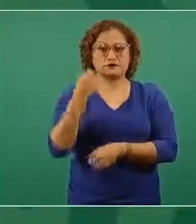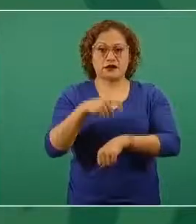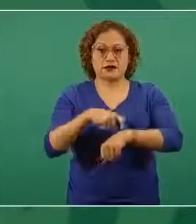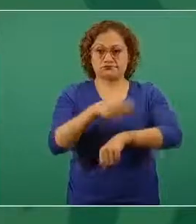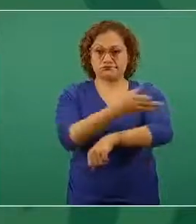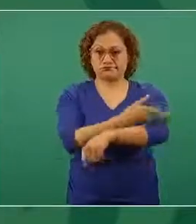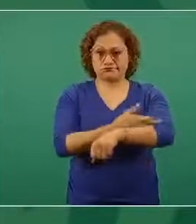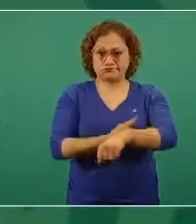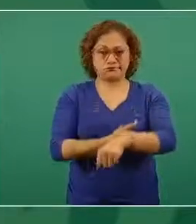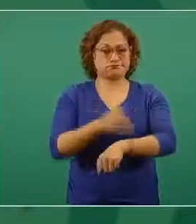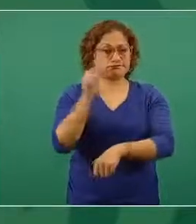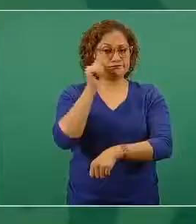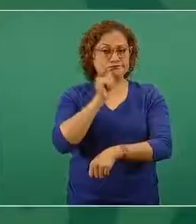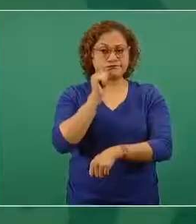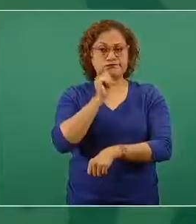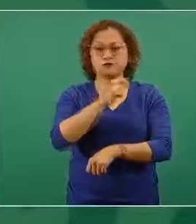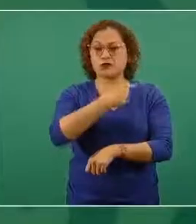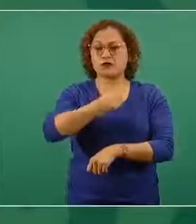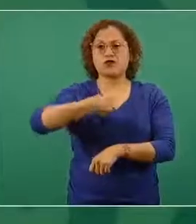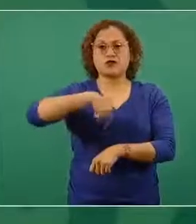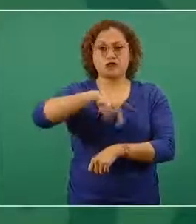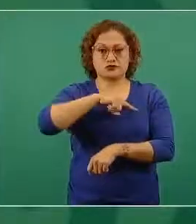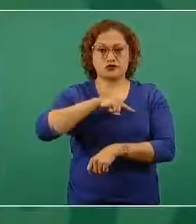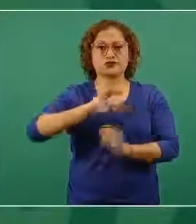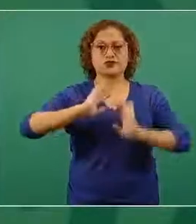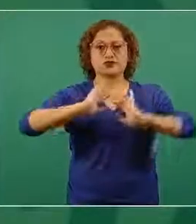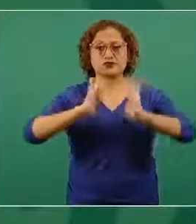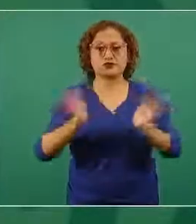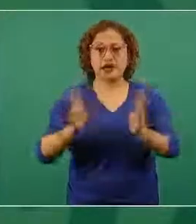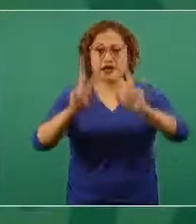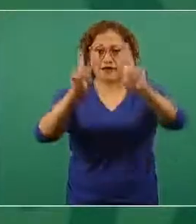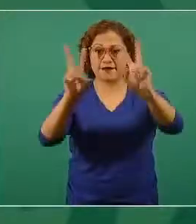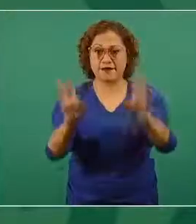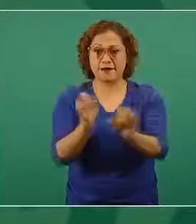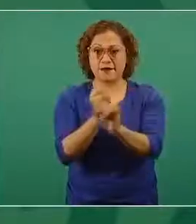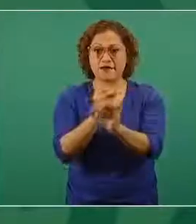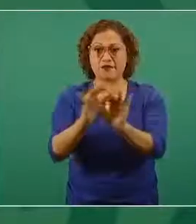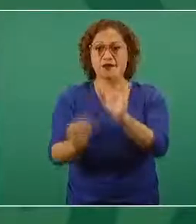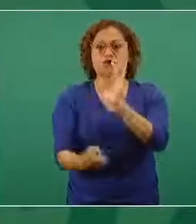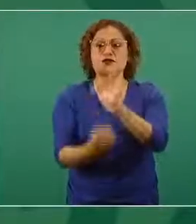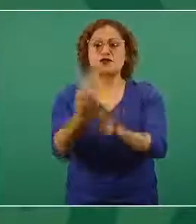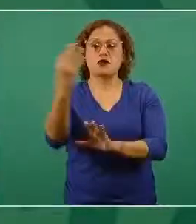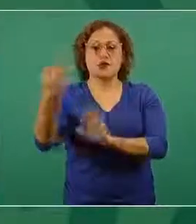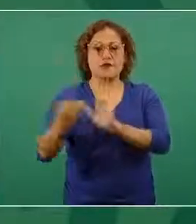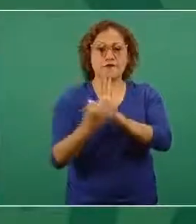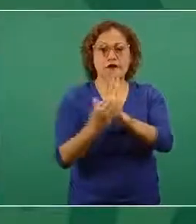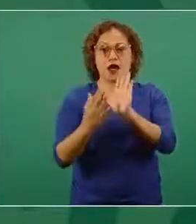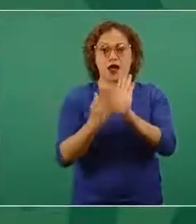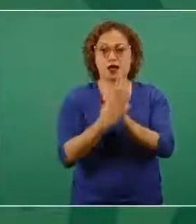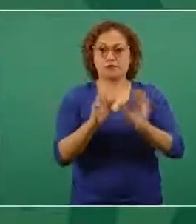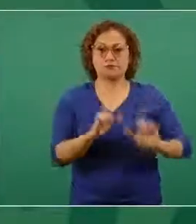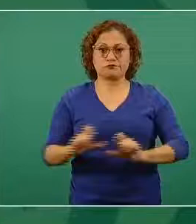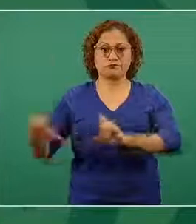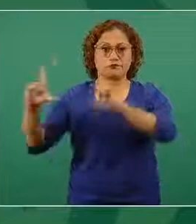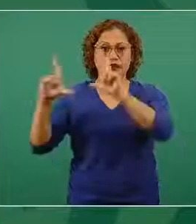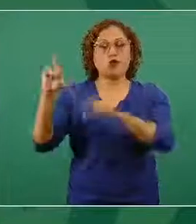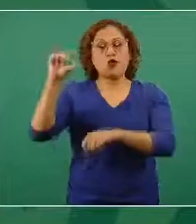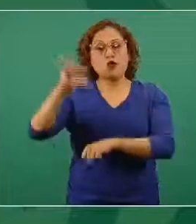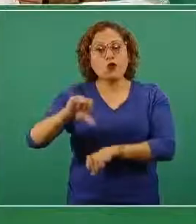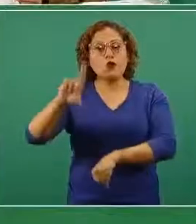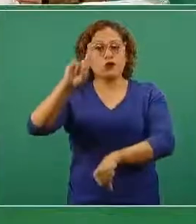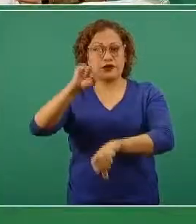vespertina se han introducido nuevos elementos técnicos. El día de hoy estaremos revisando